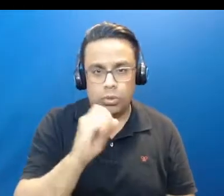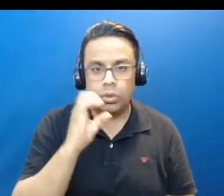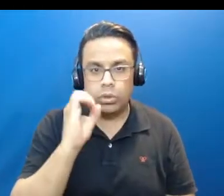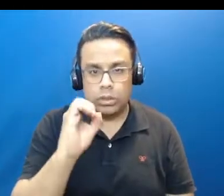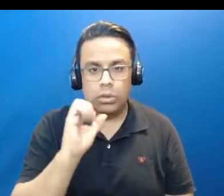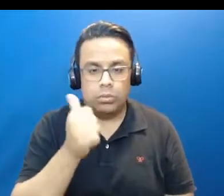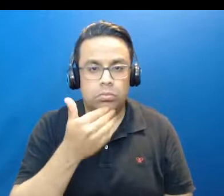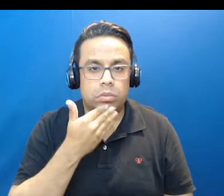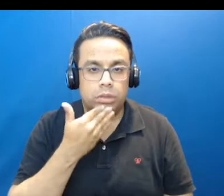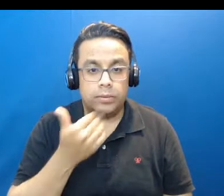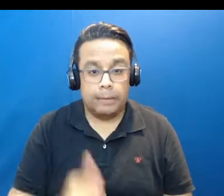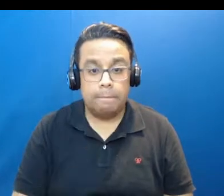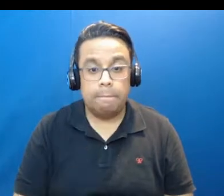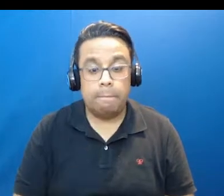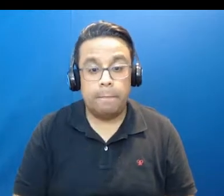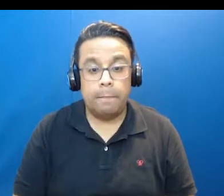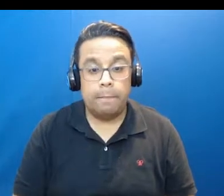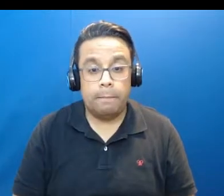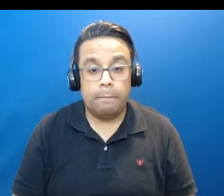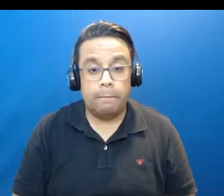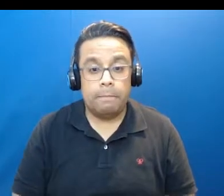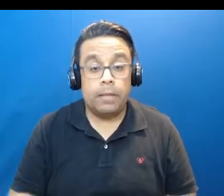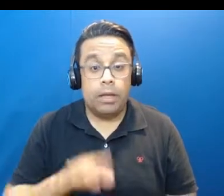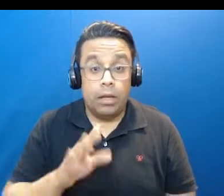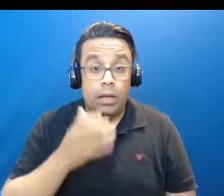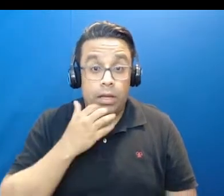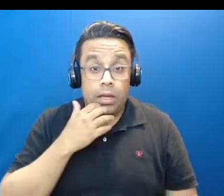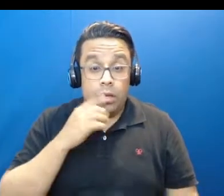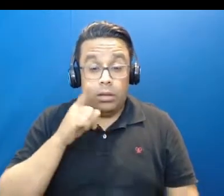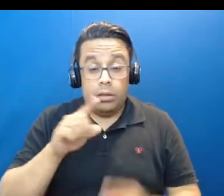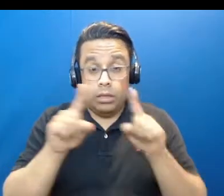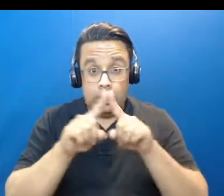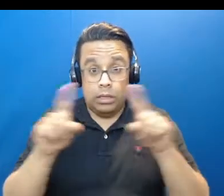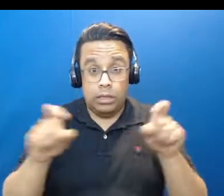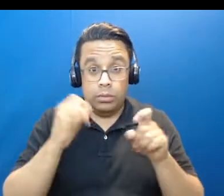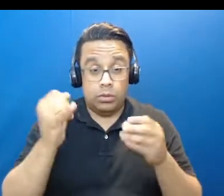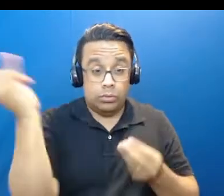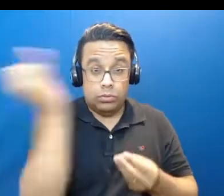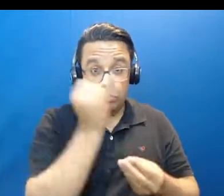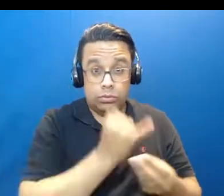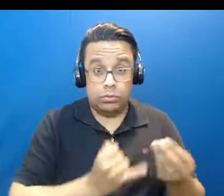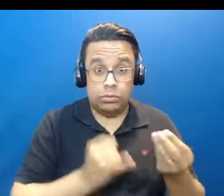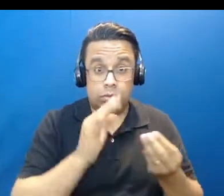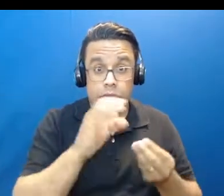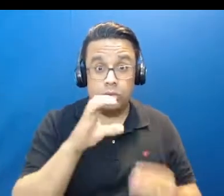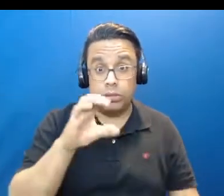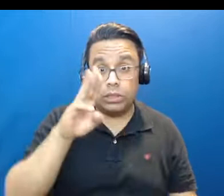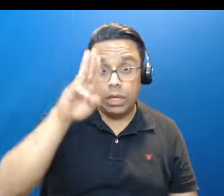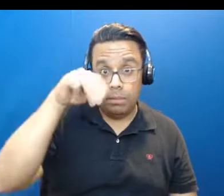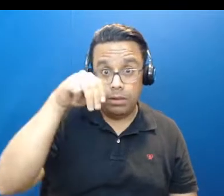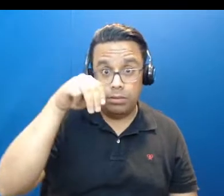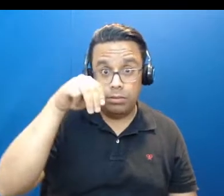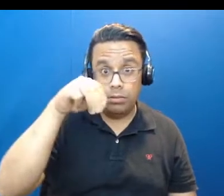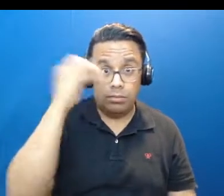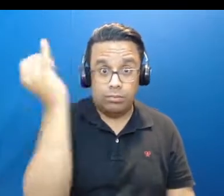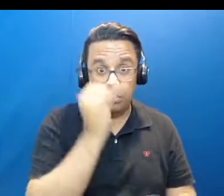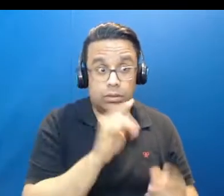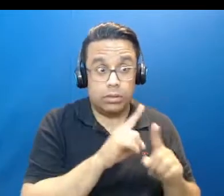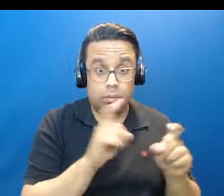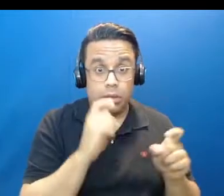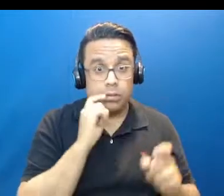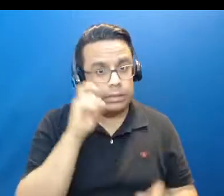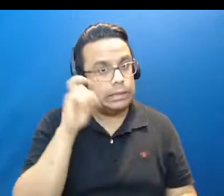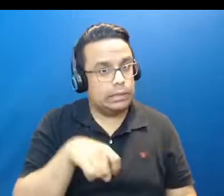Recordemos que si estamos trabajando, por ejemplo, dibujo arquitectónico, pues utiliza los centímetros, o sea que dos decimales son